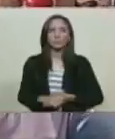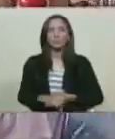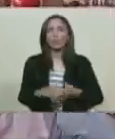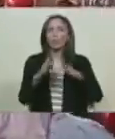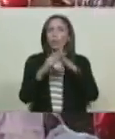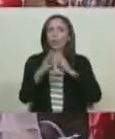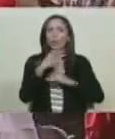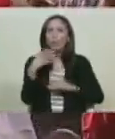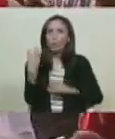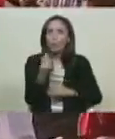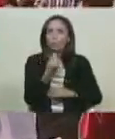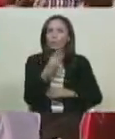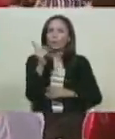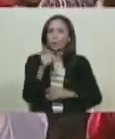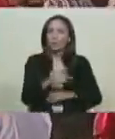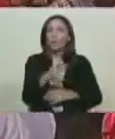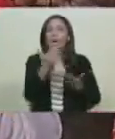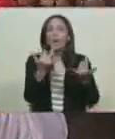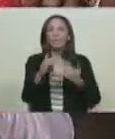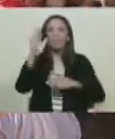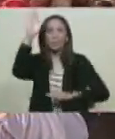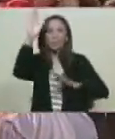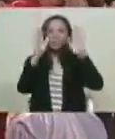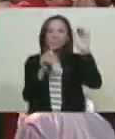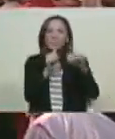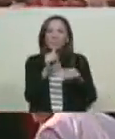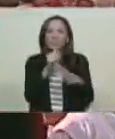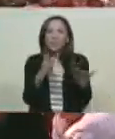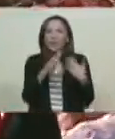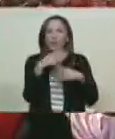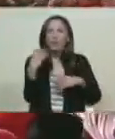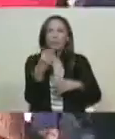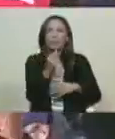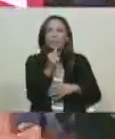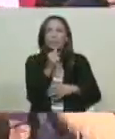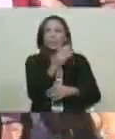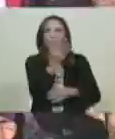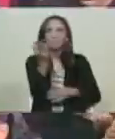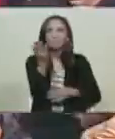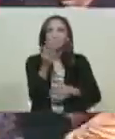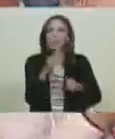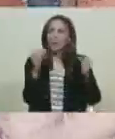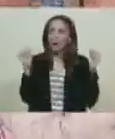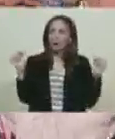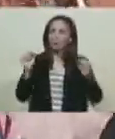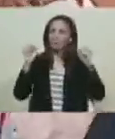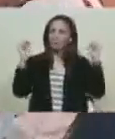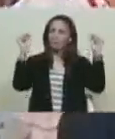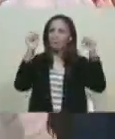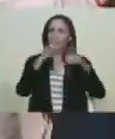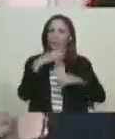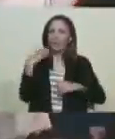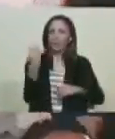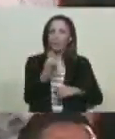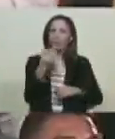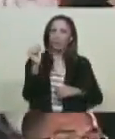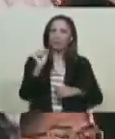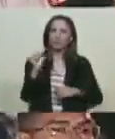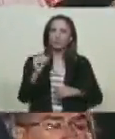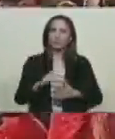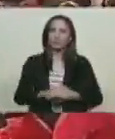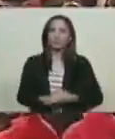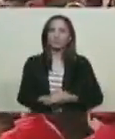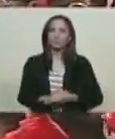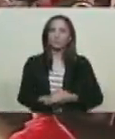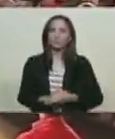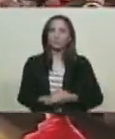juventud venezolana. Levanten la mano a los jóvenes trabajadores. ¡Que viva la juventud trabajadora!